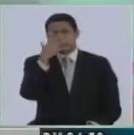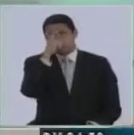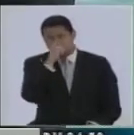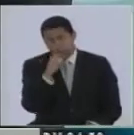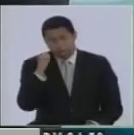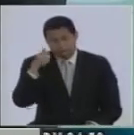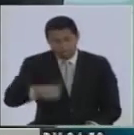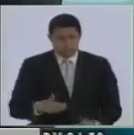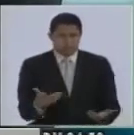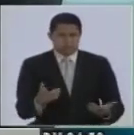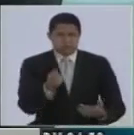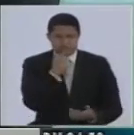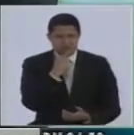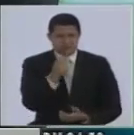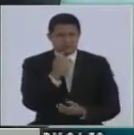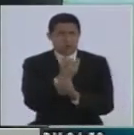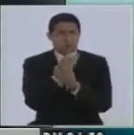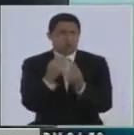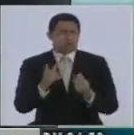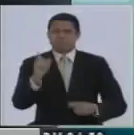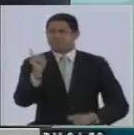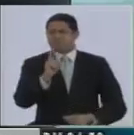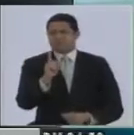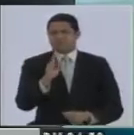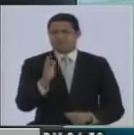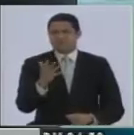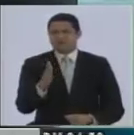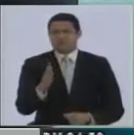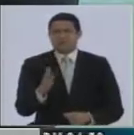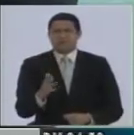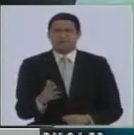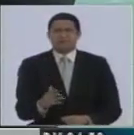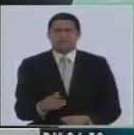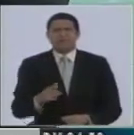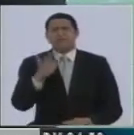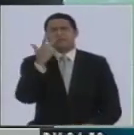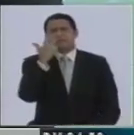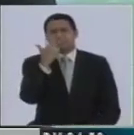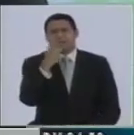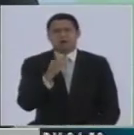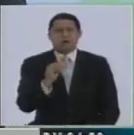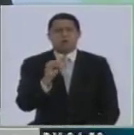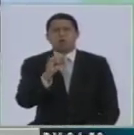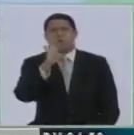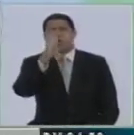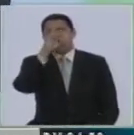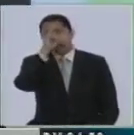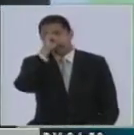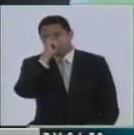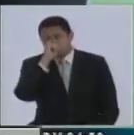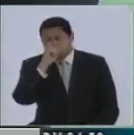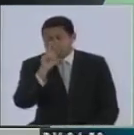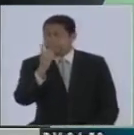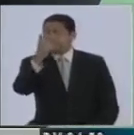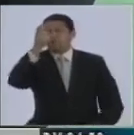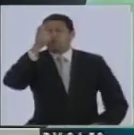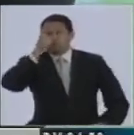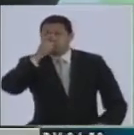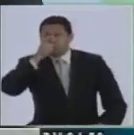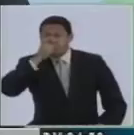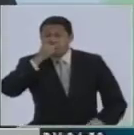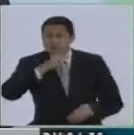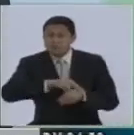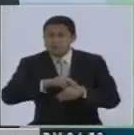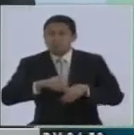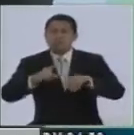todas esas medicinas para la osteoporosis no deberían pasar de tomarse más de tres a cuatro años sin la supervisión sin unas uno las